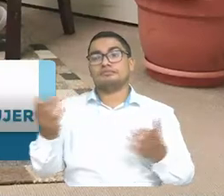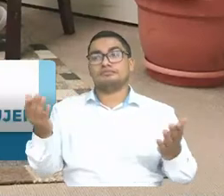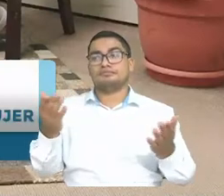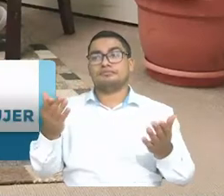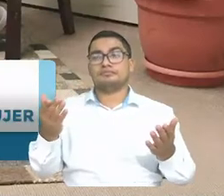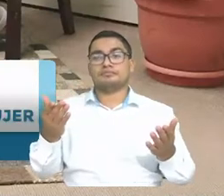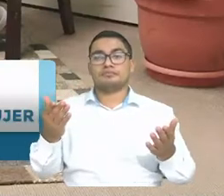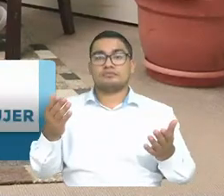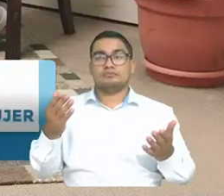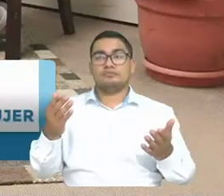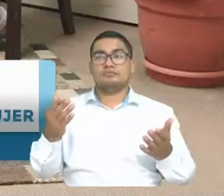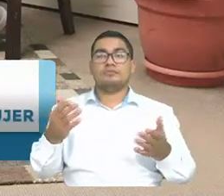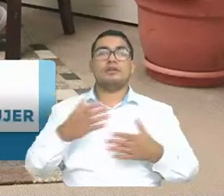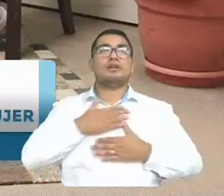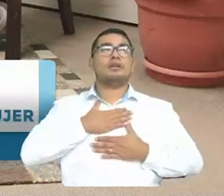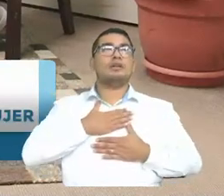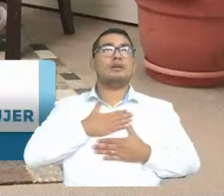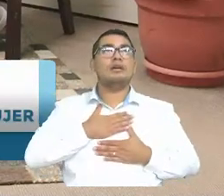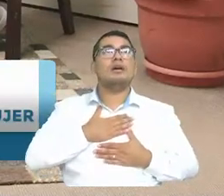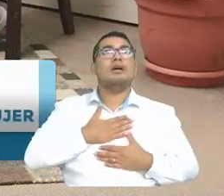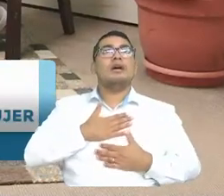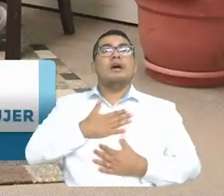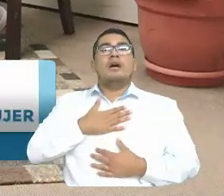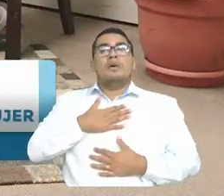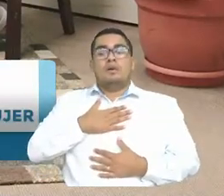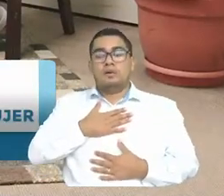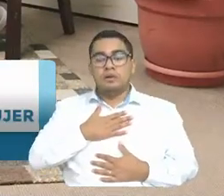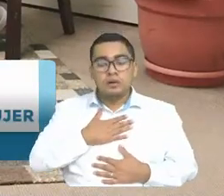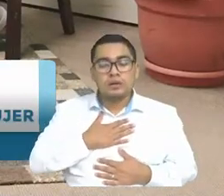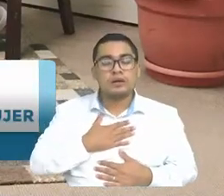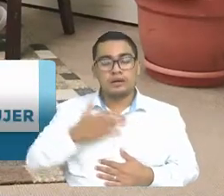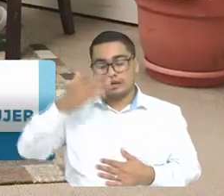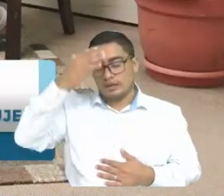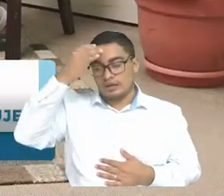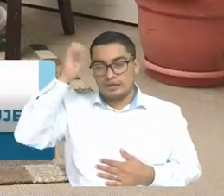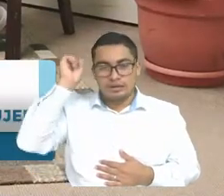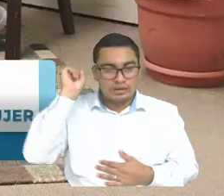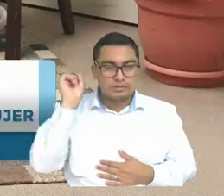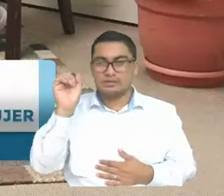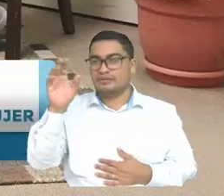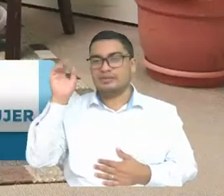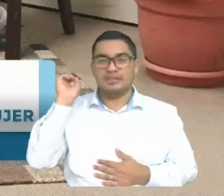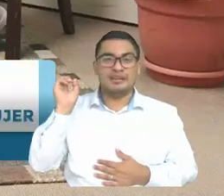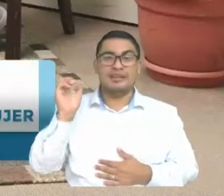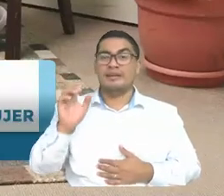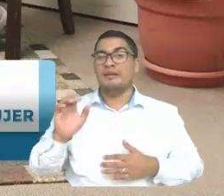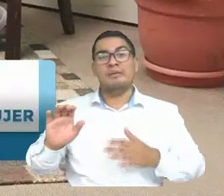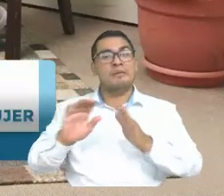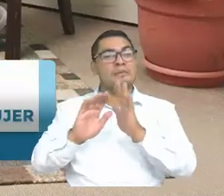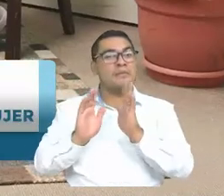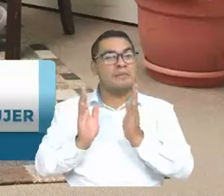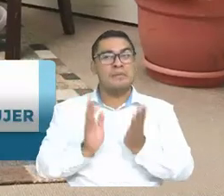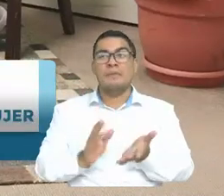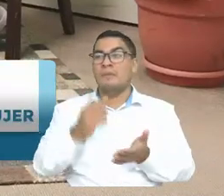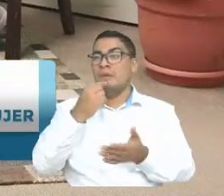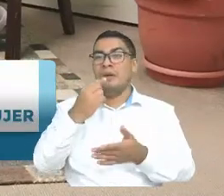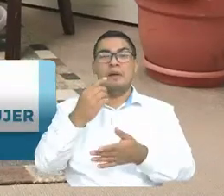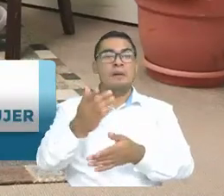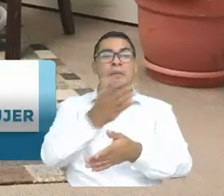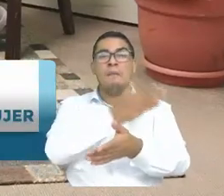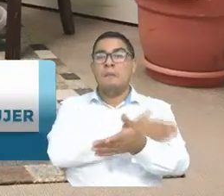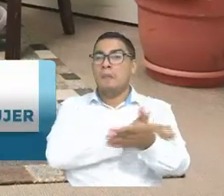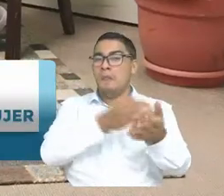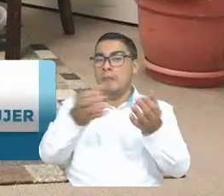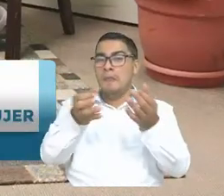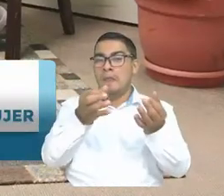nos está manifestando fatiga, ¿verdad? Dolor de cabeza muy intenso, ¿verdad? Como ya lo decía anteriormente, sí.